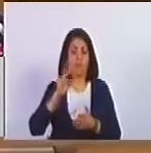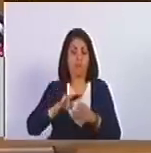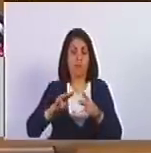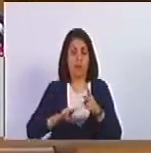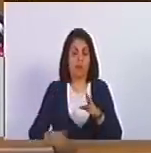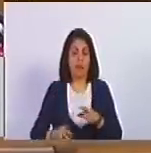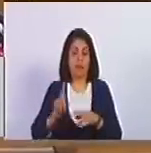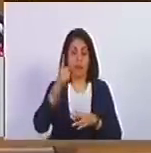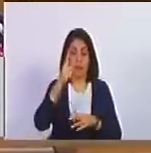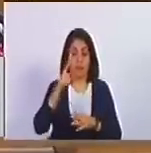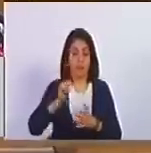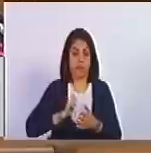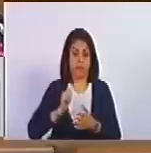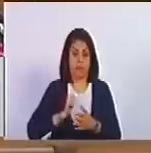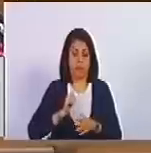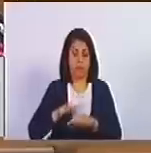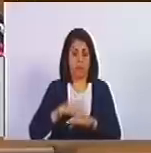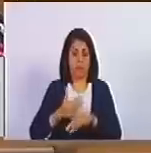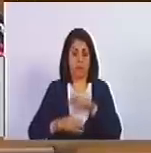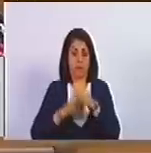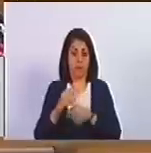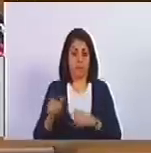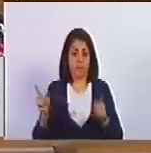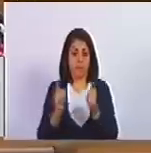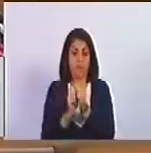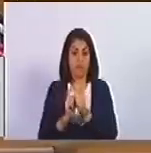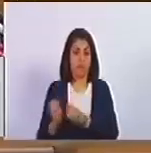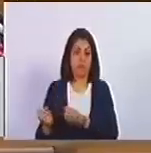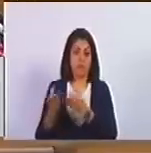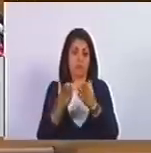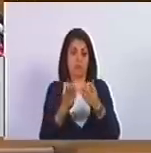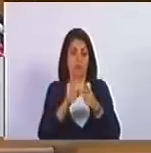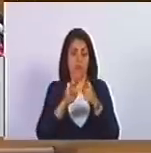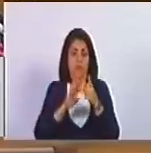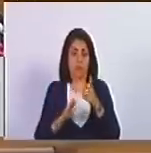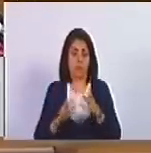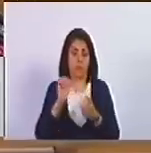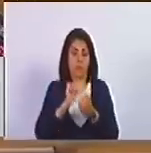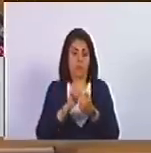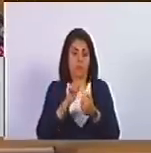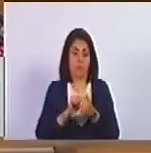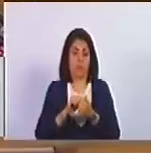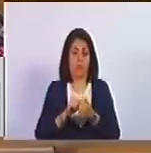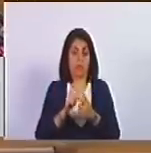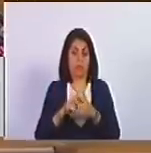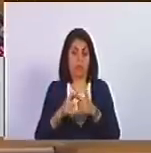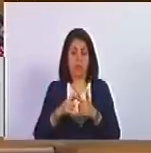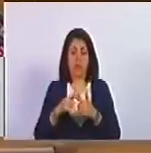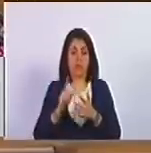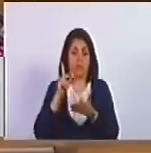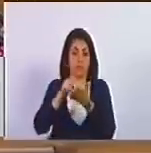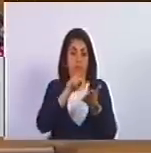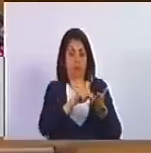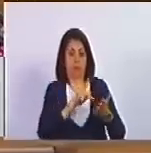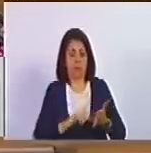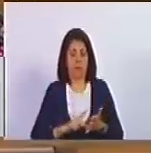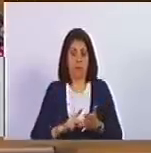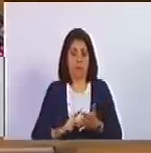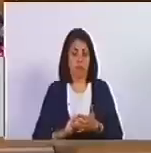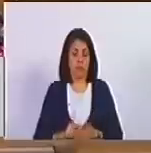los materiales aprovechables que resulten segregados en los residuos sólidos. 3, la asistencia social